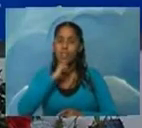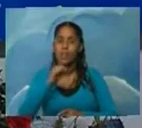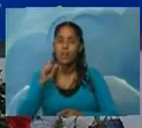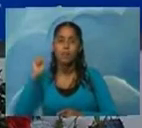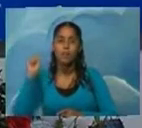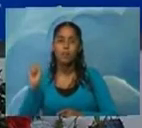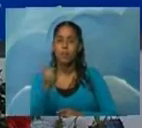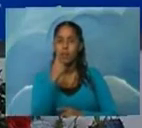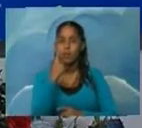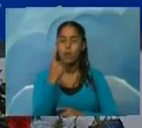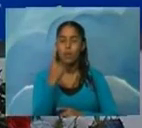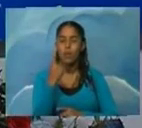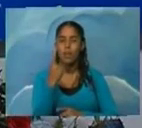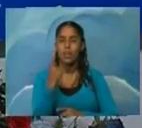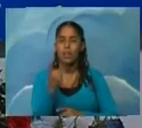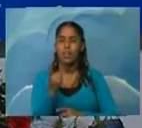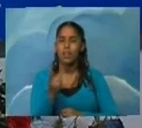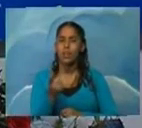el primogénito.